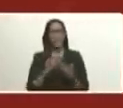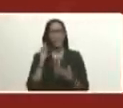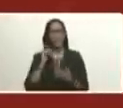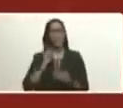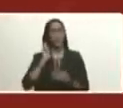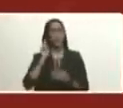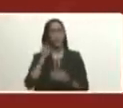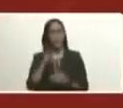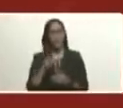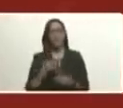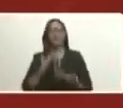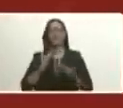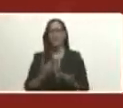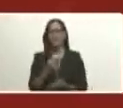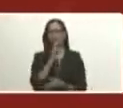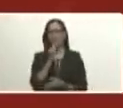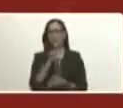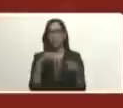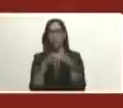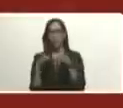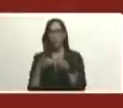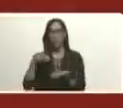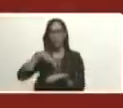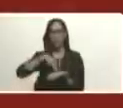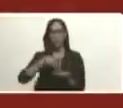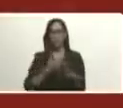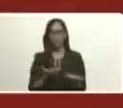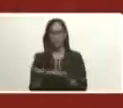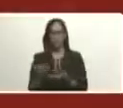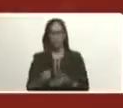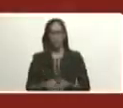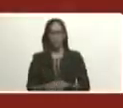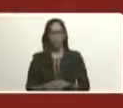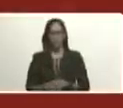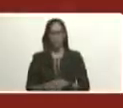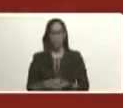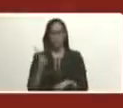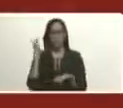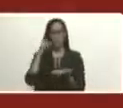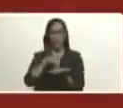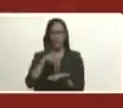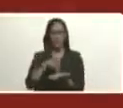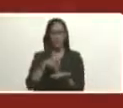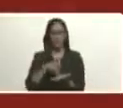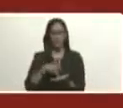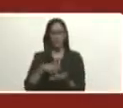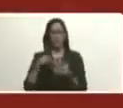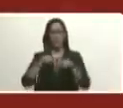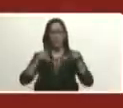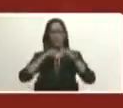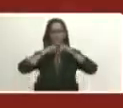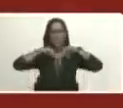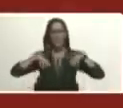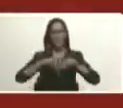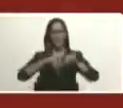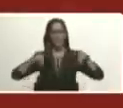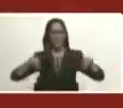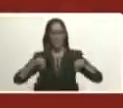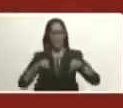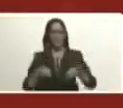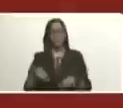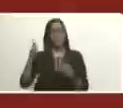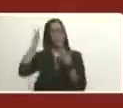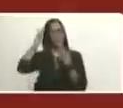usted y darle parte por la agrupación de parada. Adelante. Presentes en estas sagradas tierras del cacique